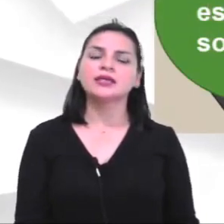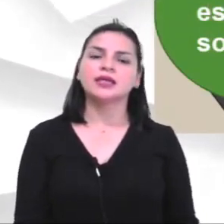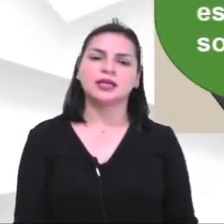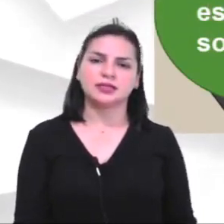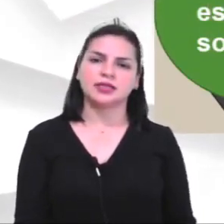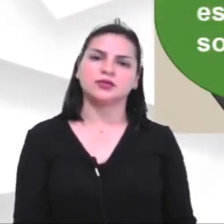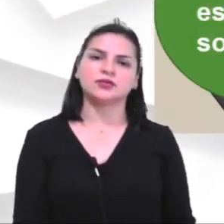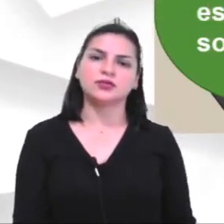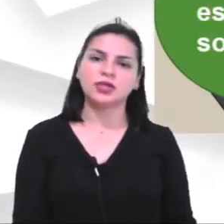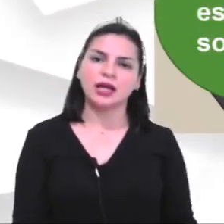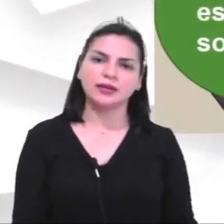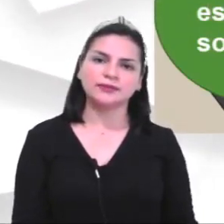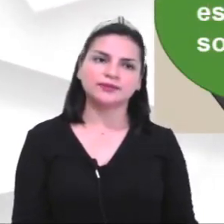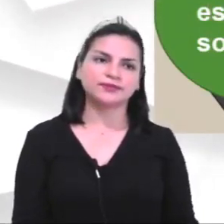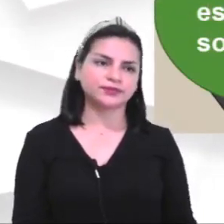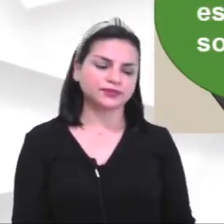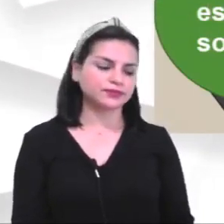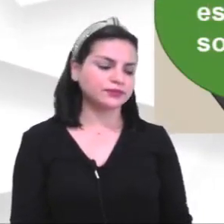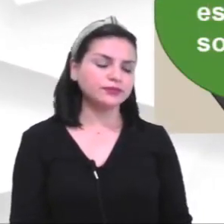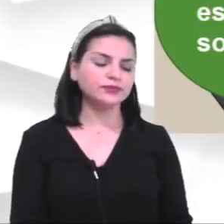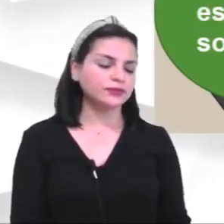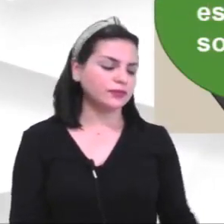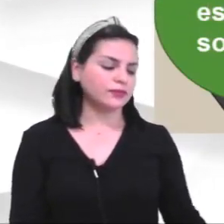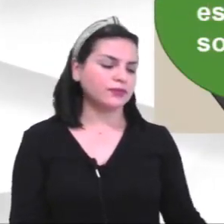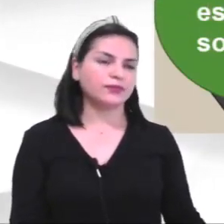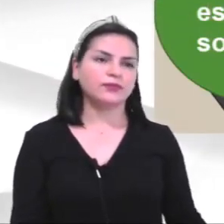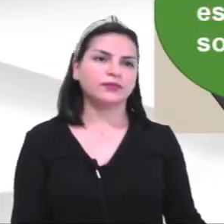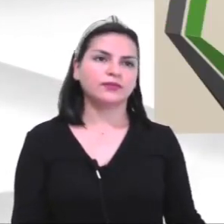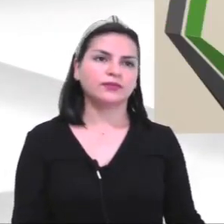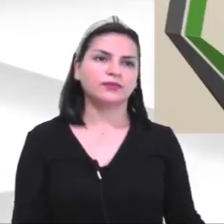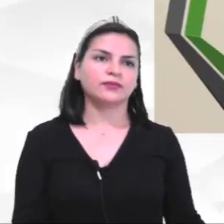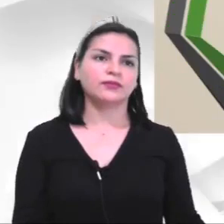¿Qué es estatus social?